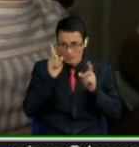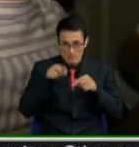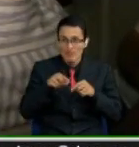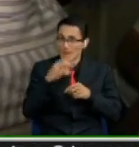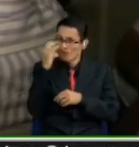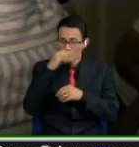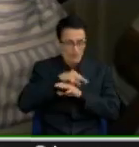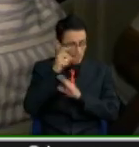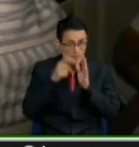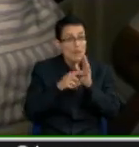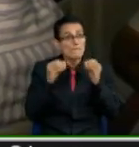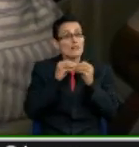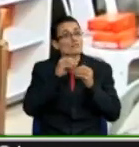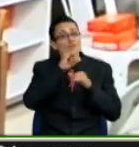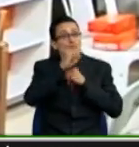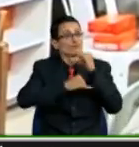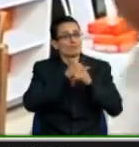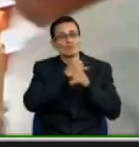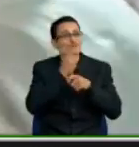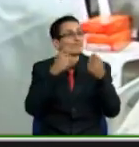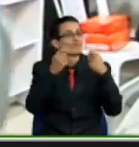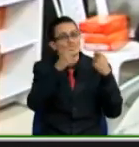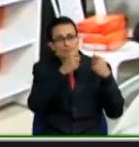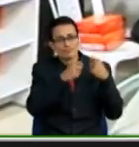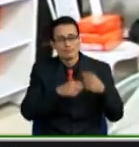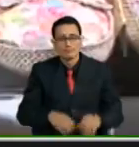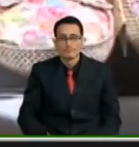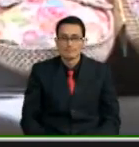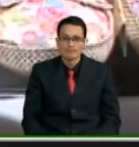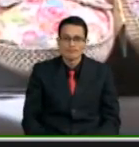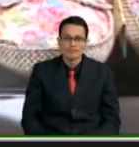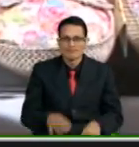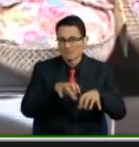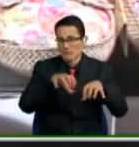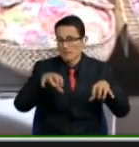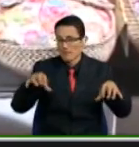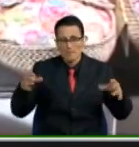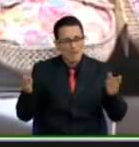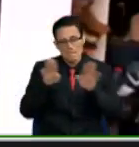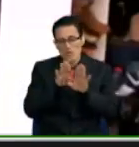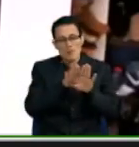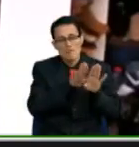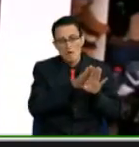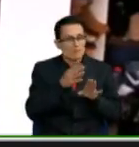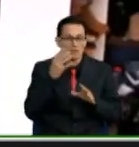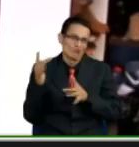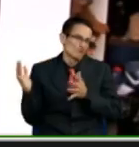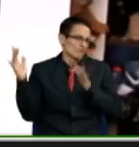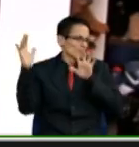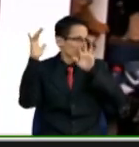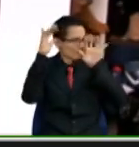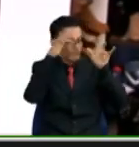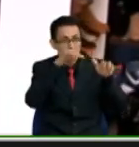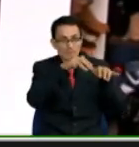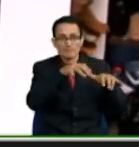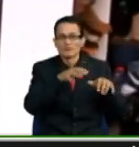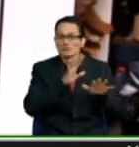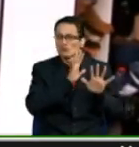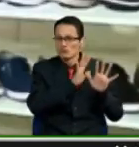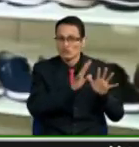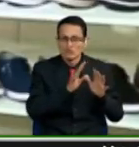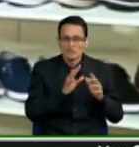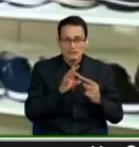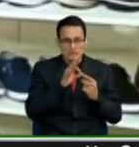100 empresarios de las grandes cadenas de almacenes de Colombia se darán cita para cerrar negocios y consolidar la apertura de un mercado que poco a poco se va